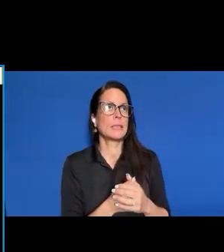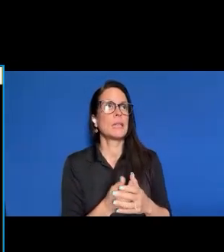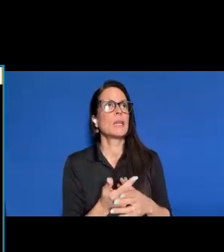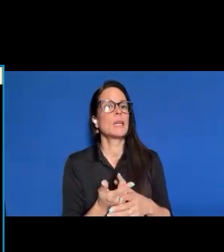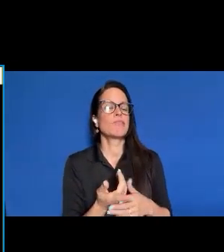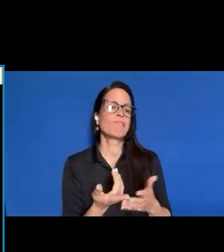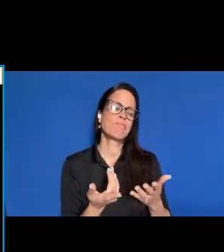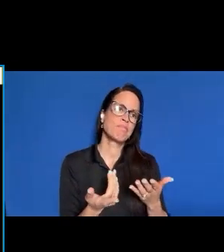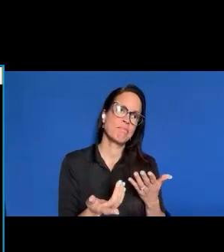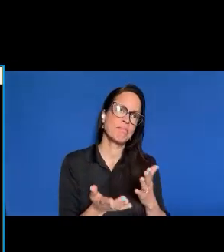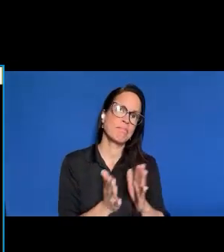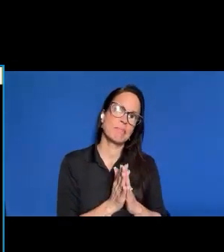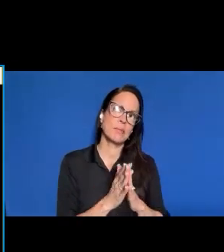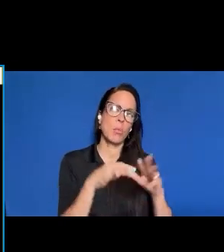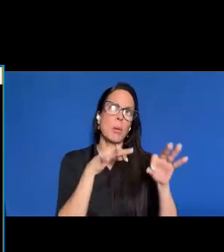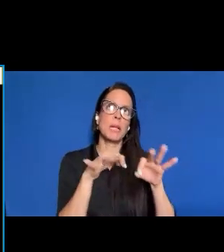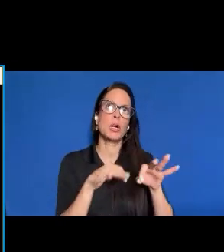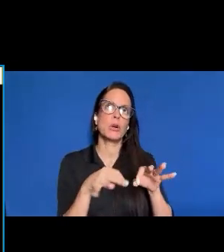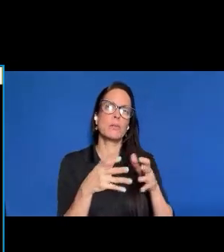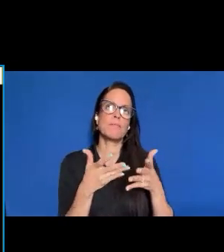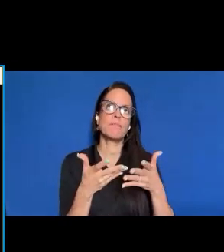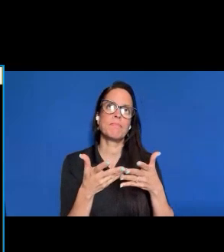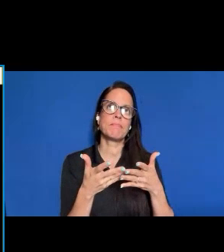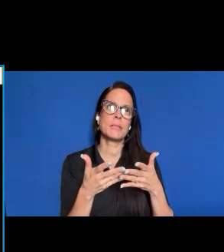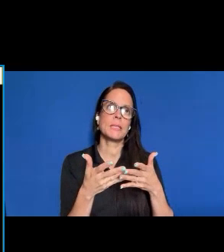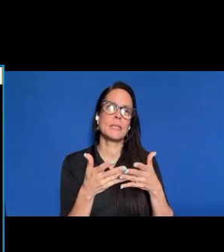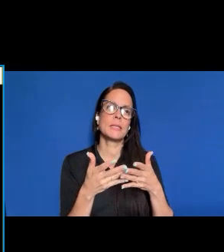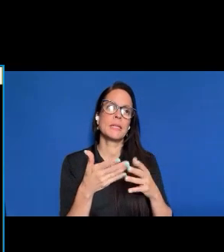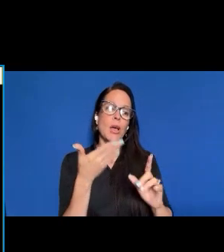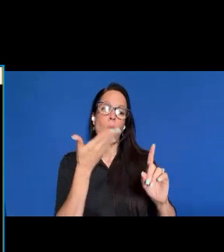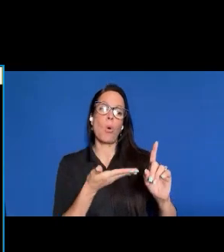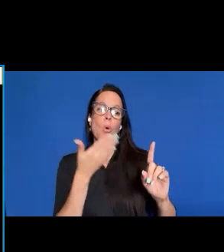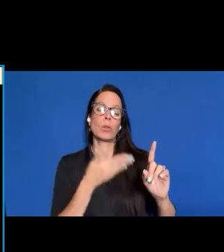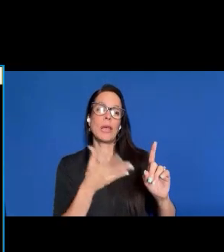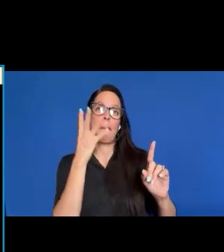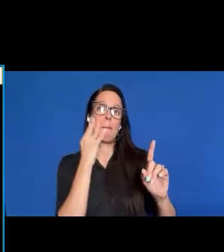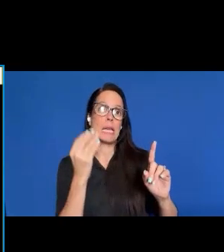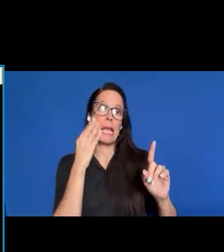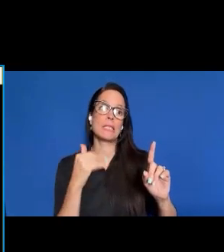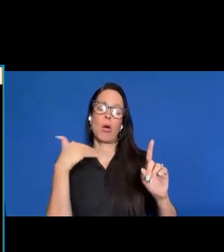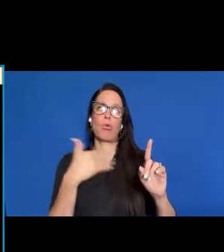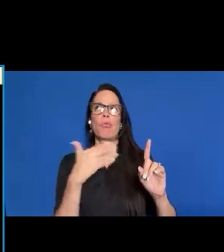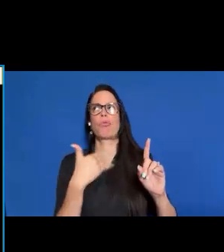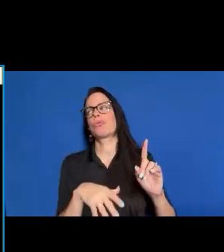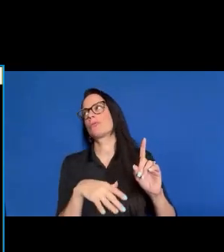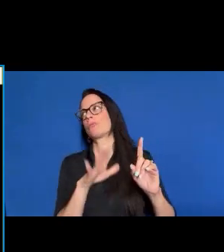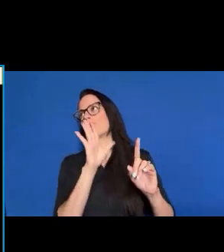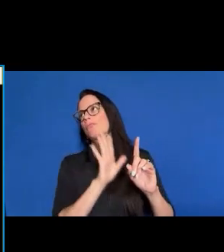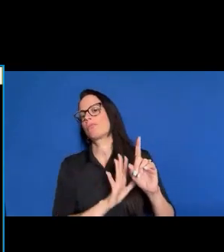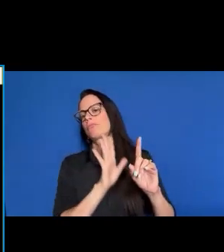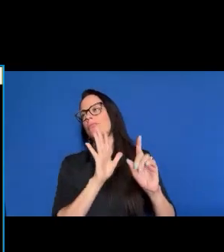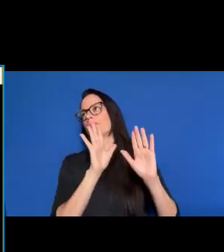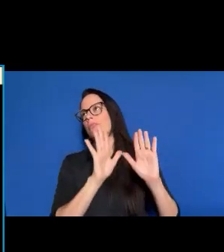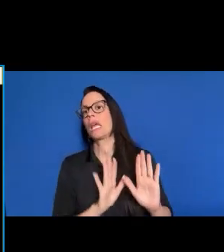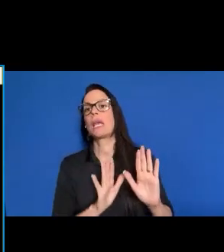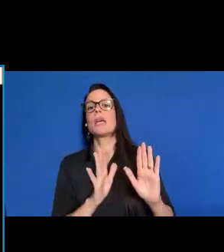es. Hay que saber, zapatero a su zapato. Y me encantó que usted estaba